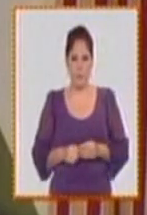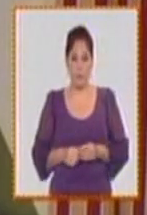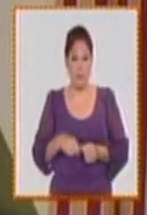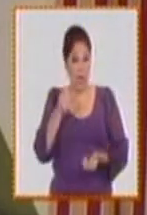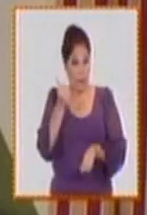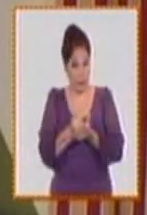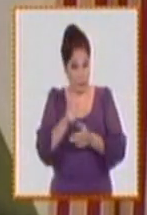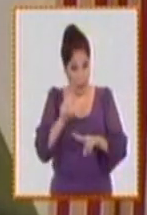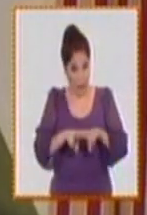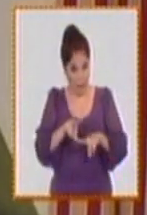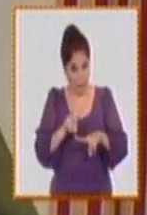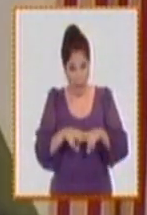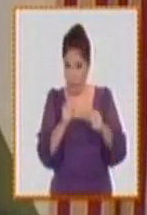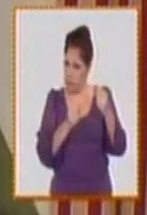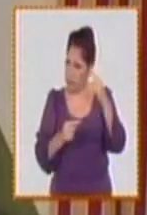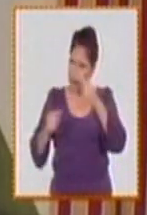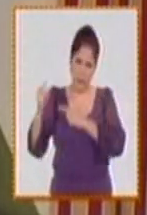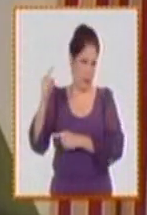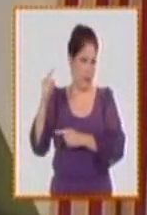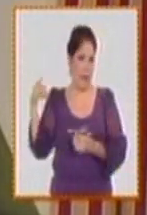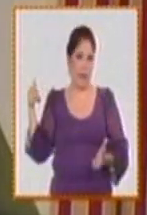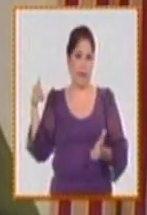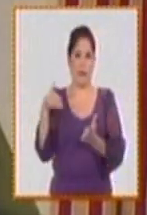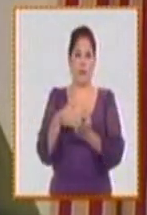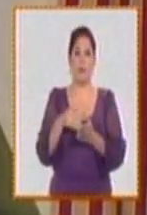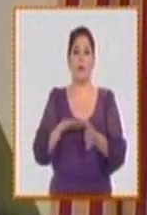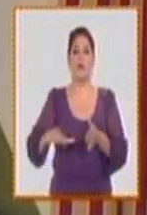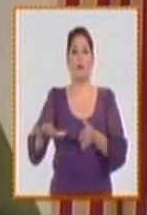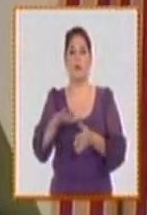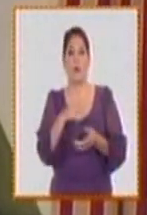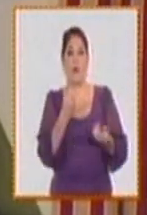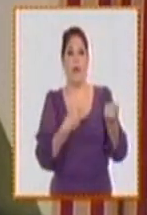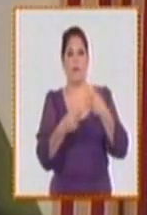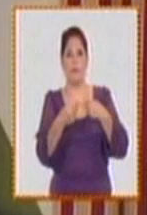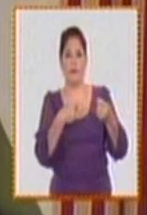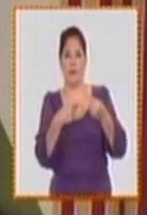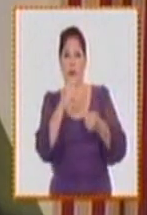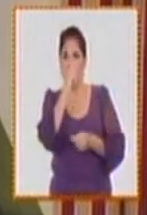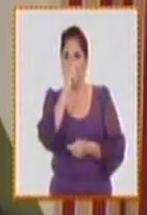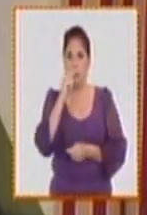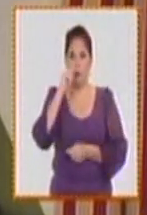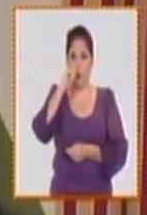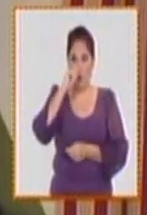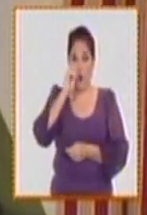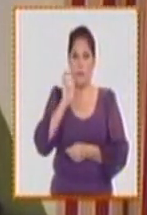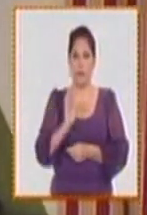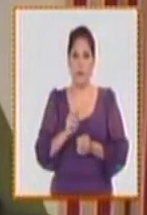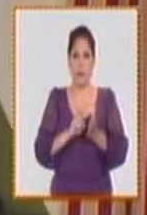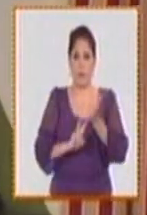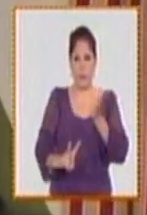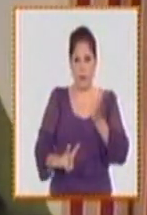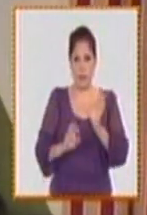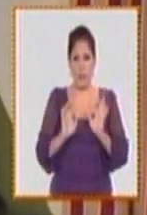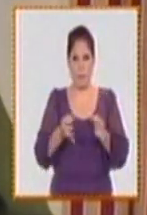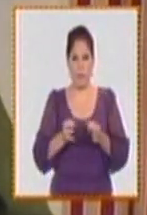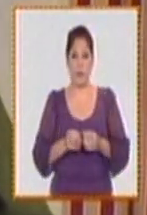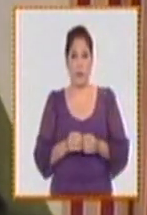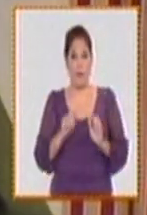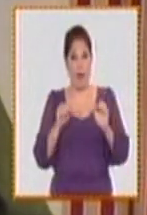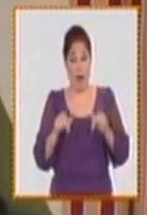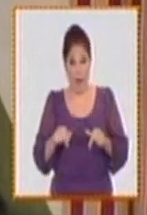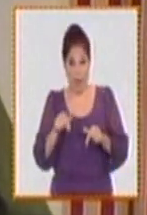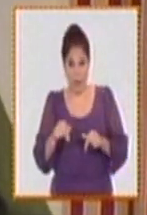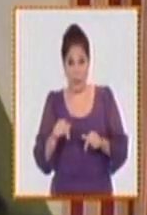capital es el principal destino de todas las operaciones de narcotráfico y tráfico interprovincial. Aquí